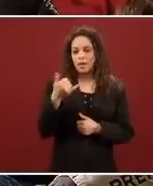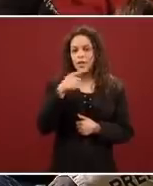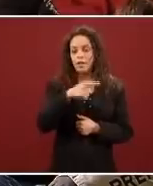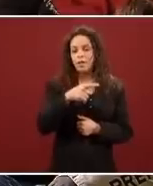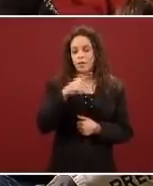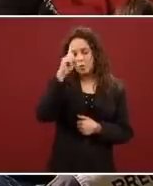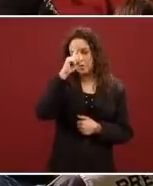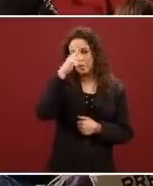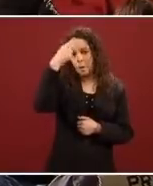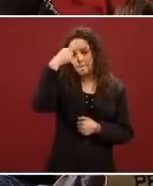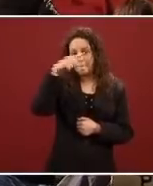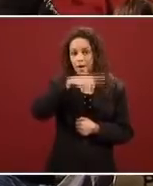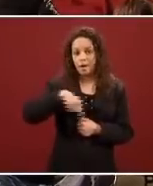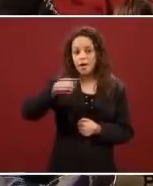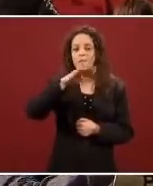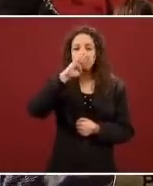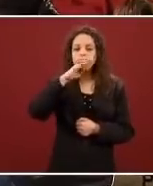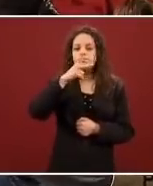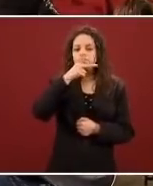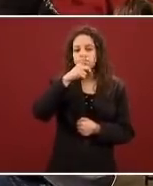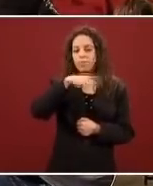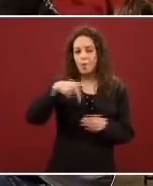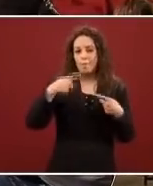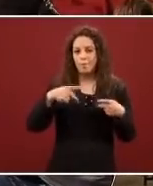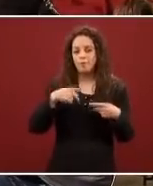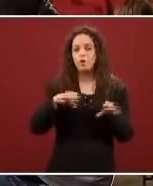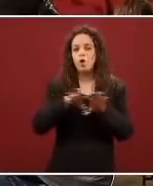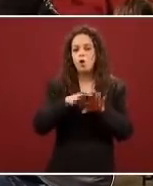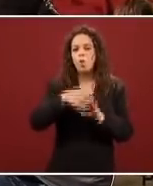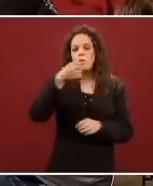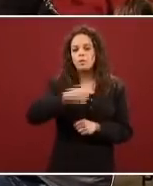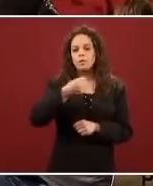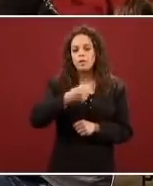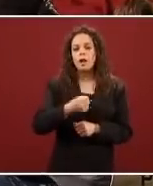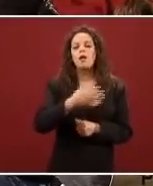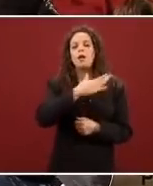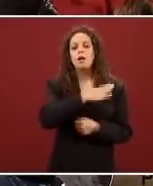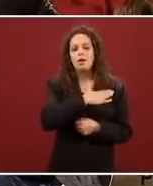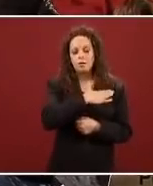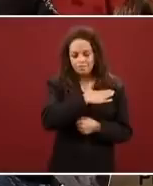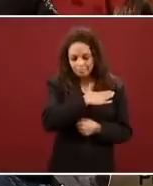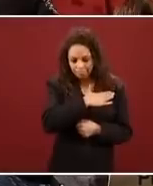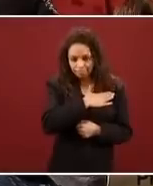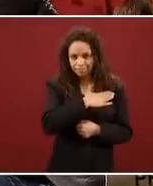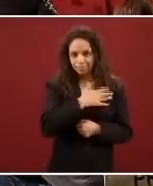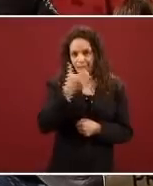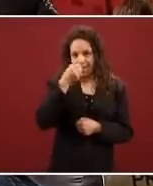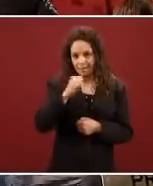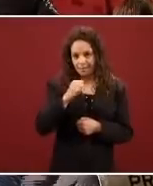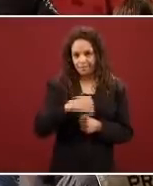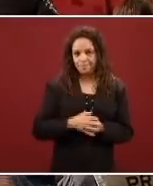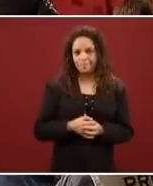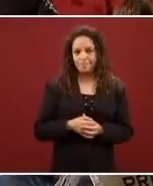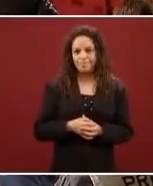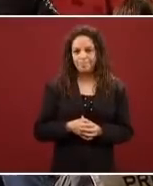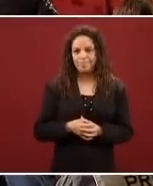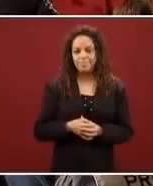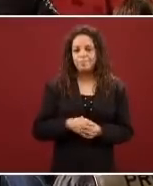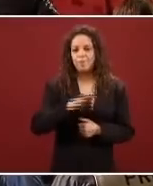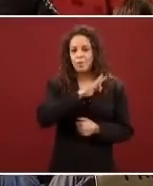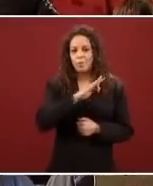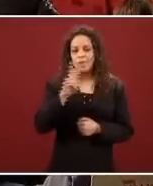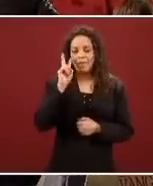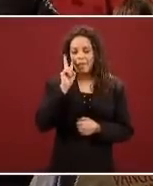mano derecha en el corazón y hacer una leve reverencia. Y como pueden ver aquí, nuestro